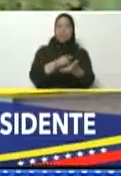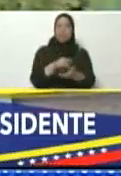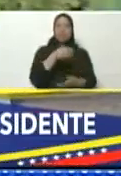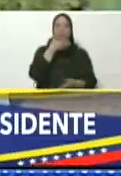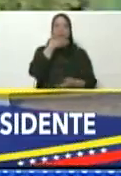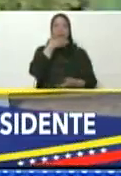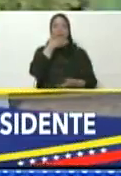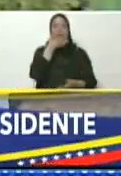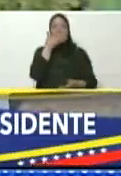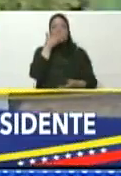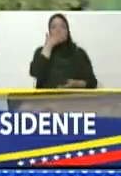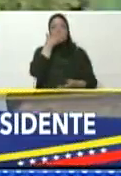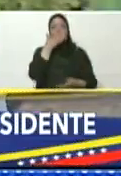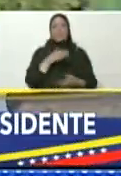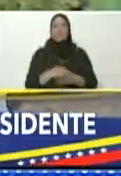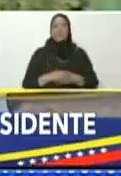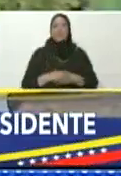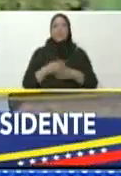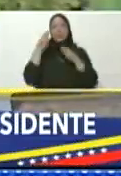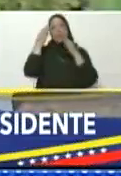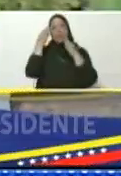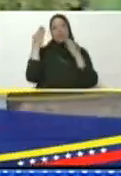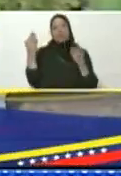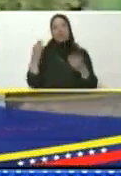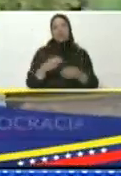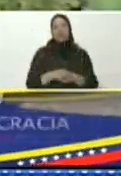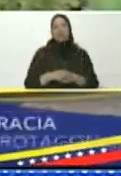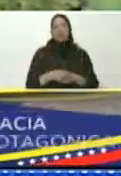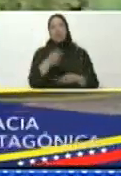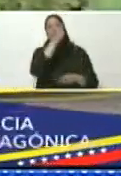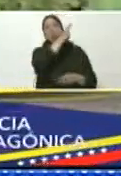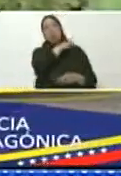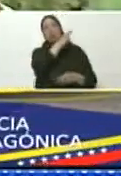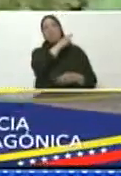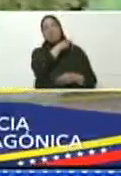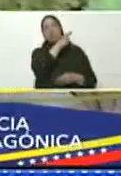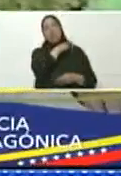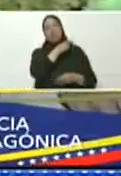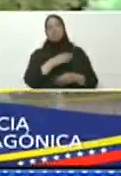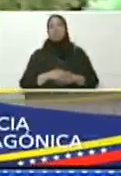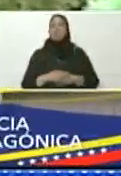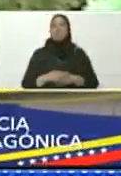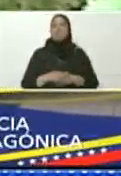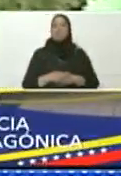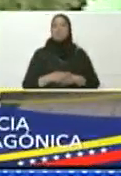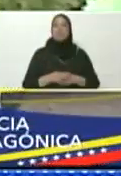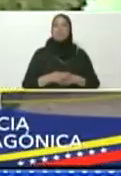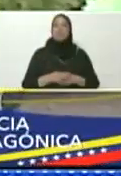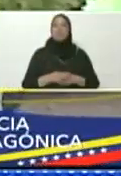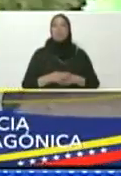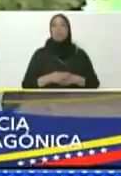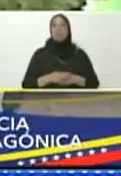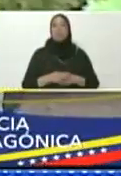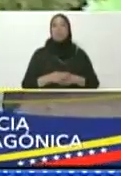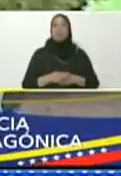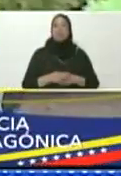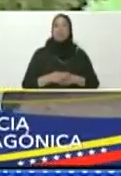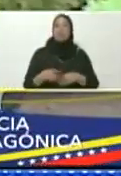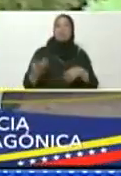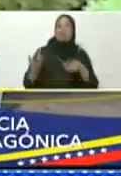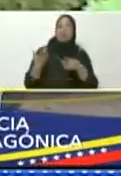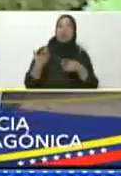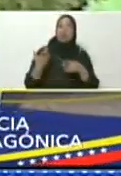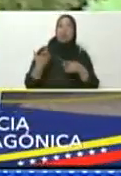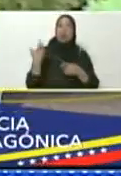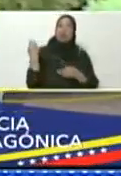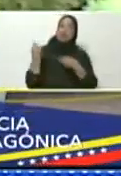mi saludo. Aquí están todos los jefes y jefas electos